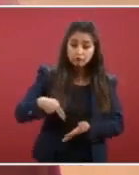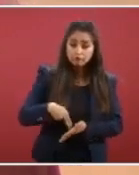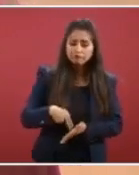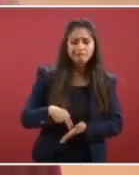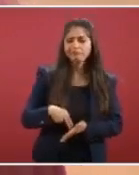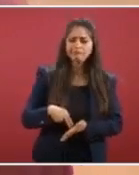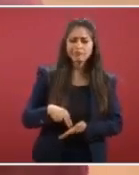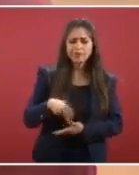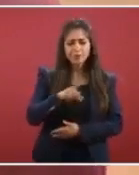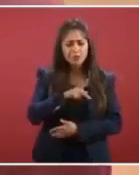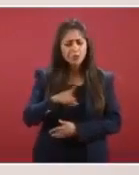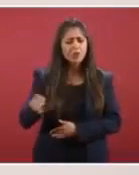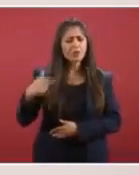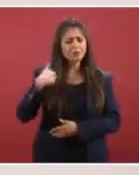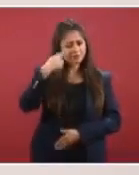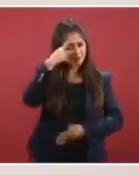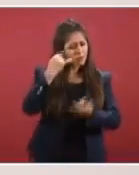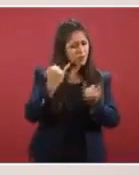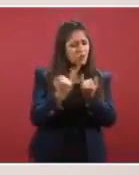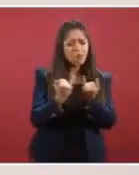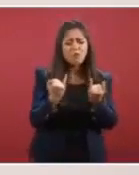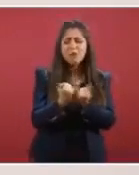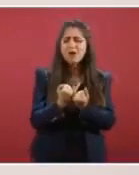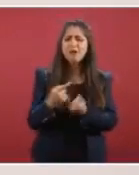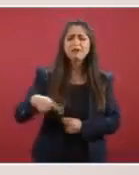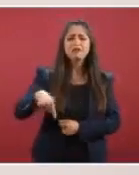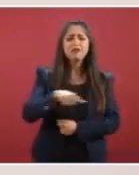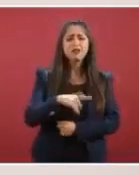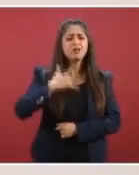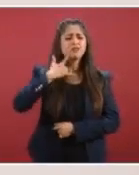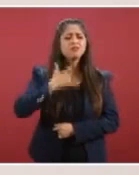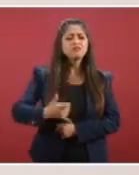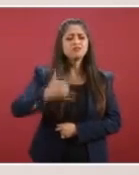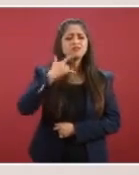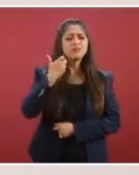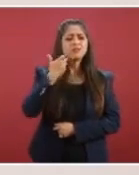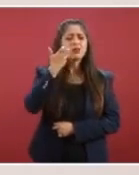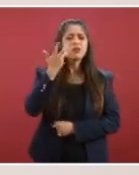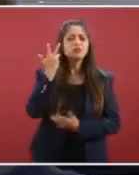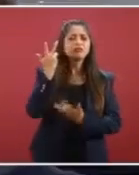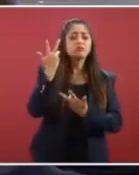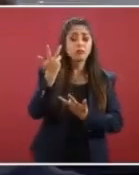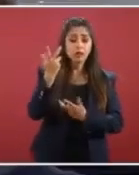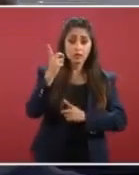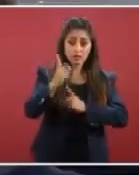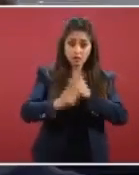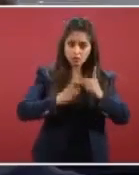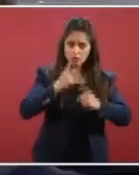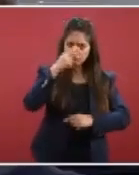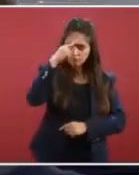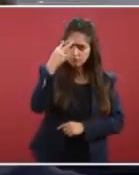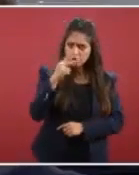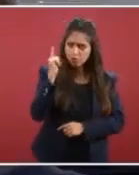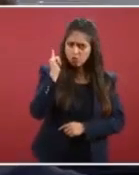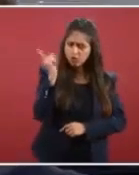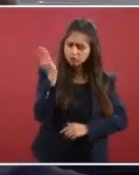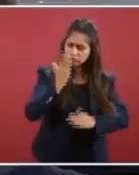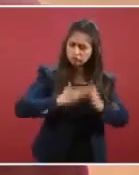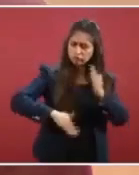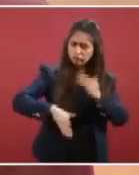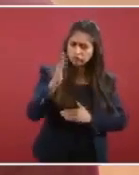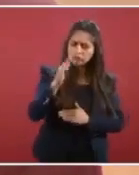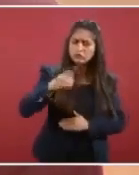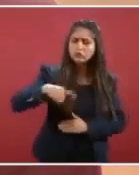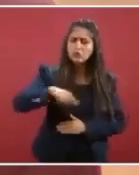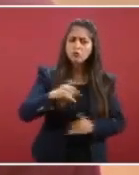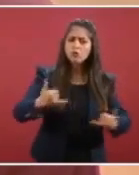luchado y sido perseverantes para lograr nuestros sueños. Espero que el deporte mexicano siga creciendo y evolucionando y que los